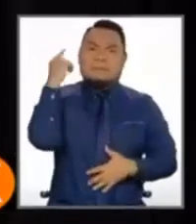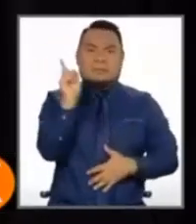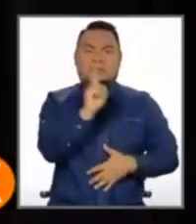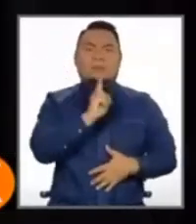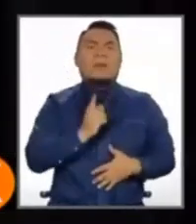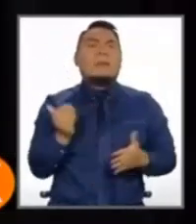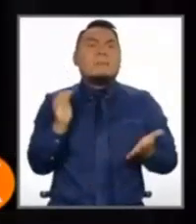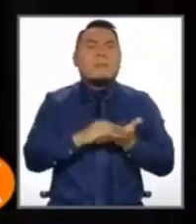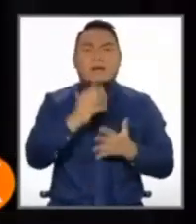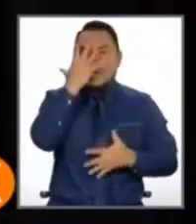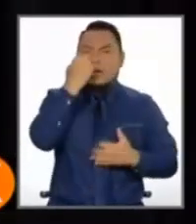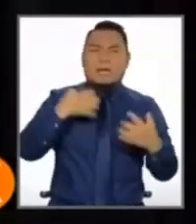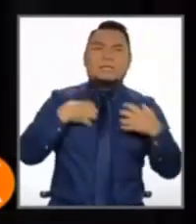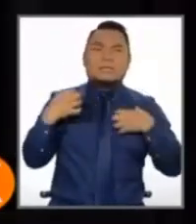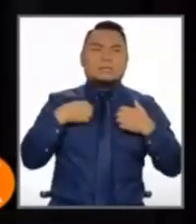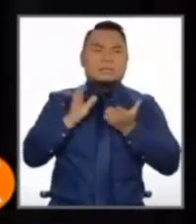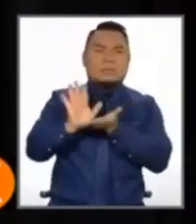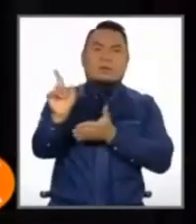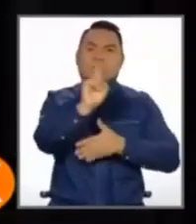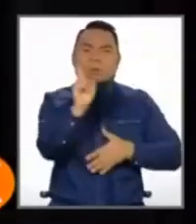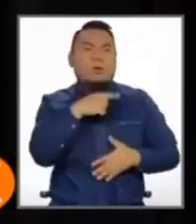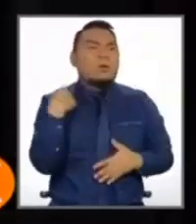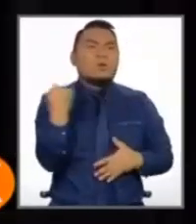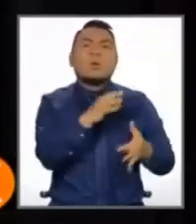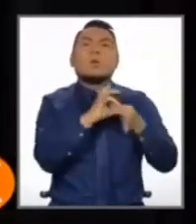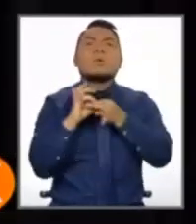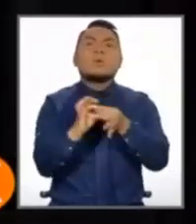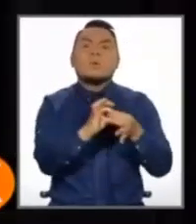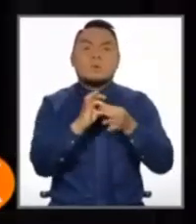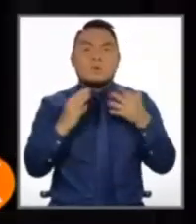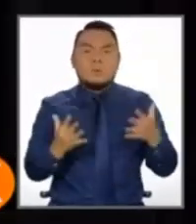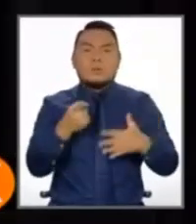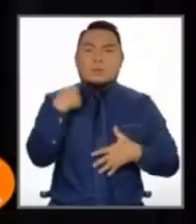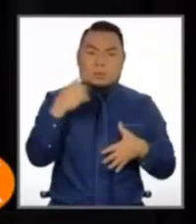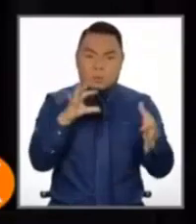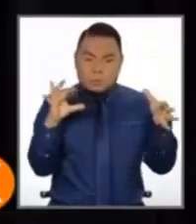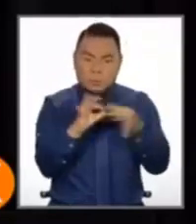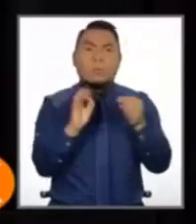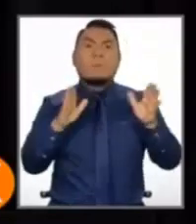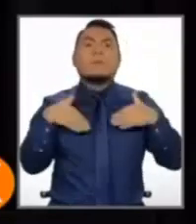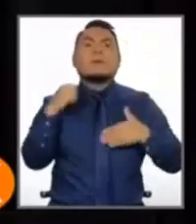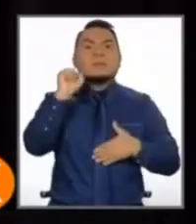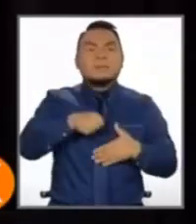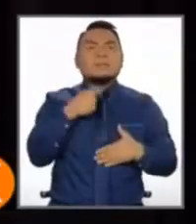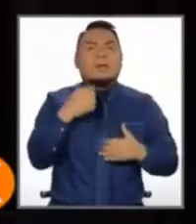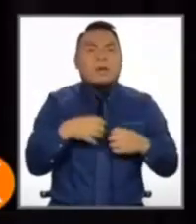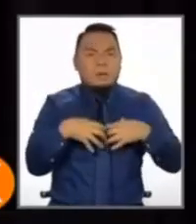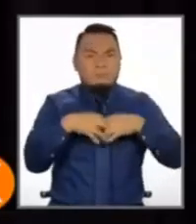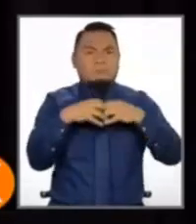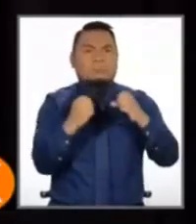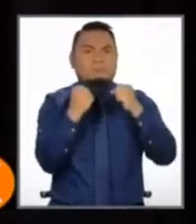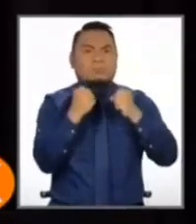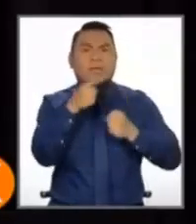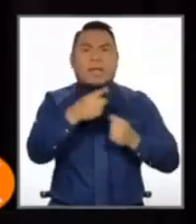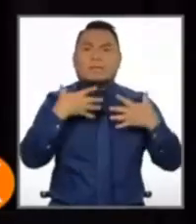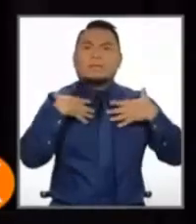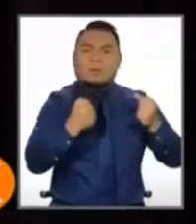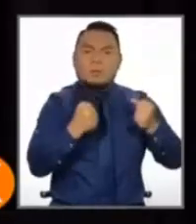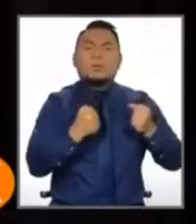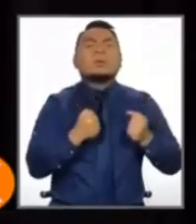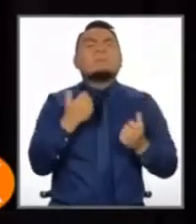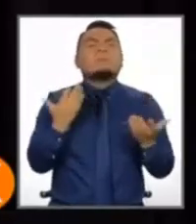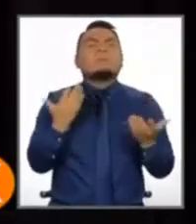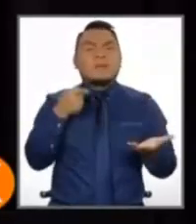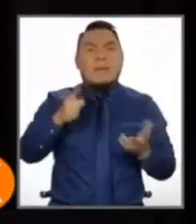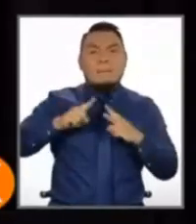vivir en más rencor y separación. Tenemos que estar todos juntos para juntos poder hacer sólida una salud que se